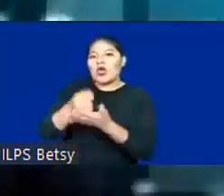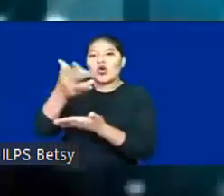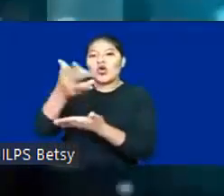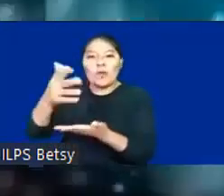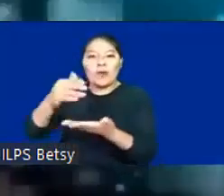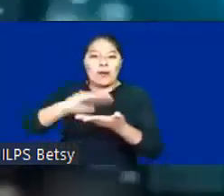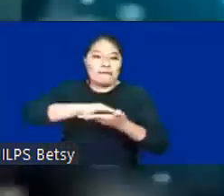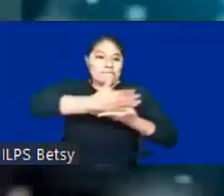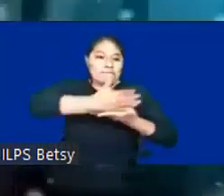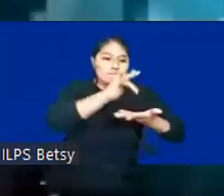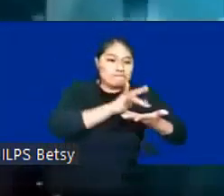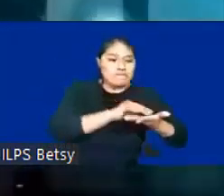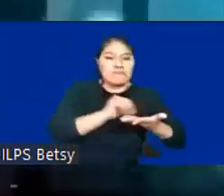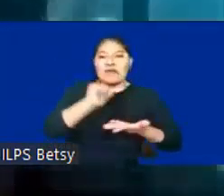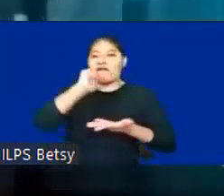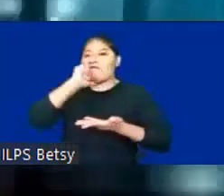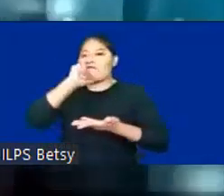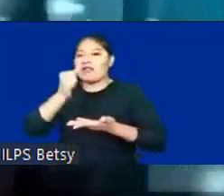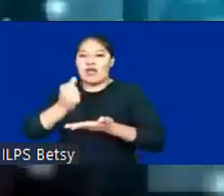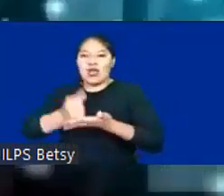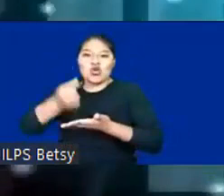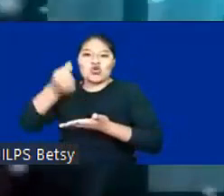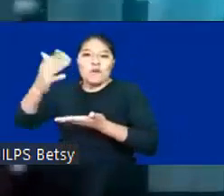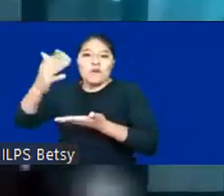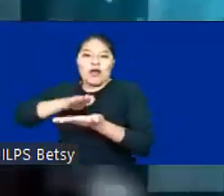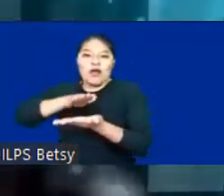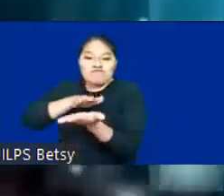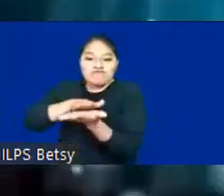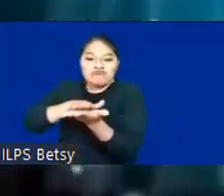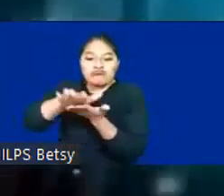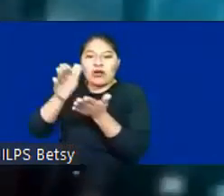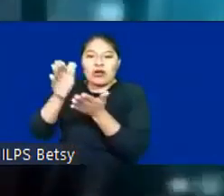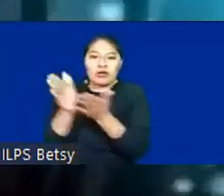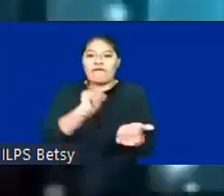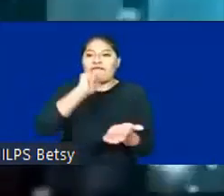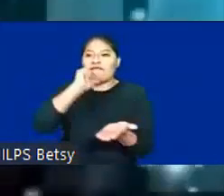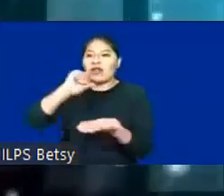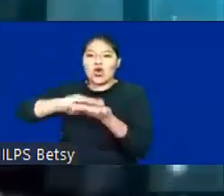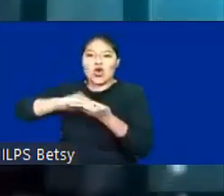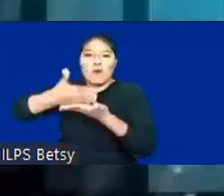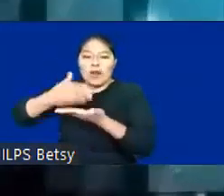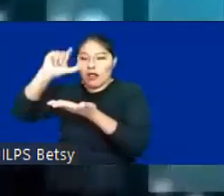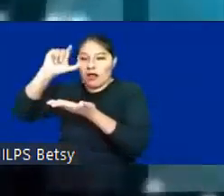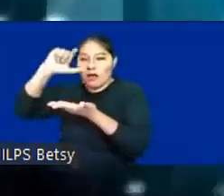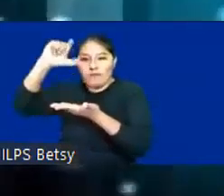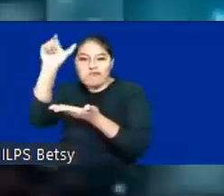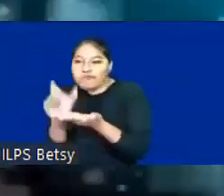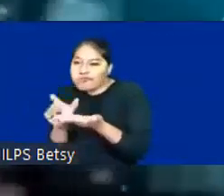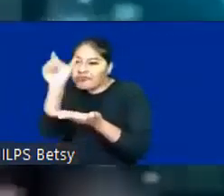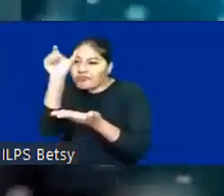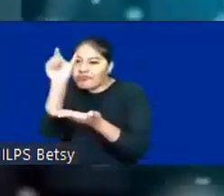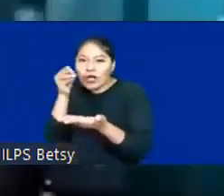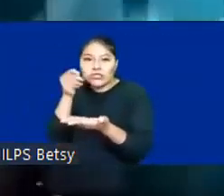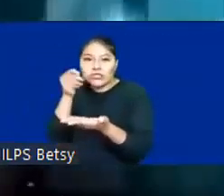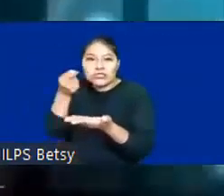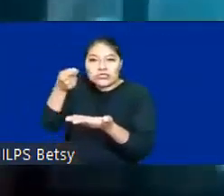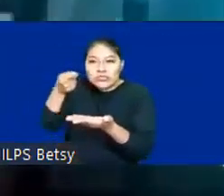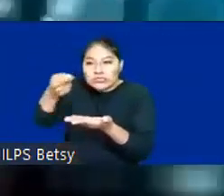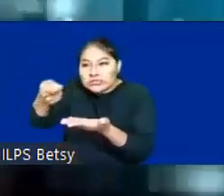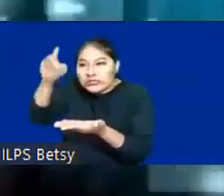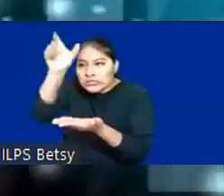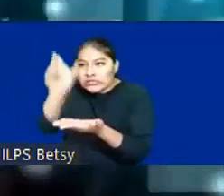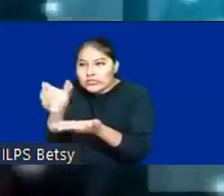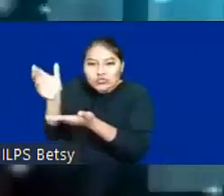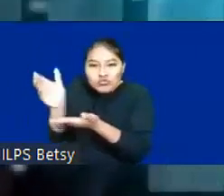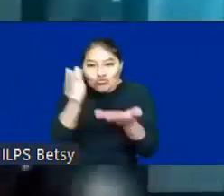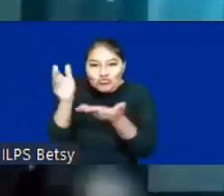el mismo firewall que también se van a modernizar en la zona registral. Entonces ahí hay una serie de componentes de